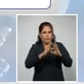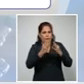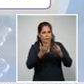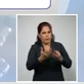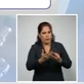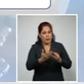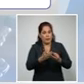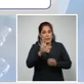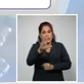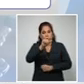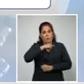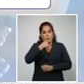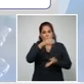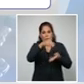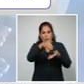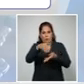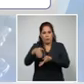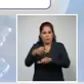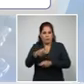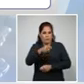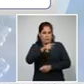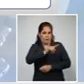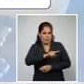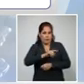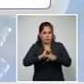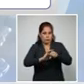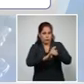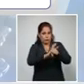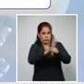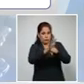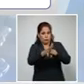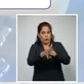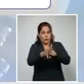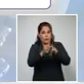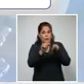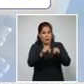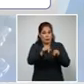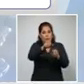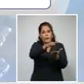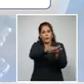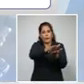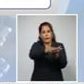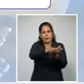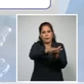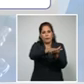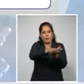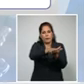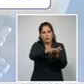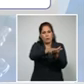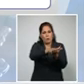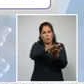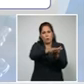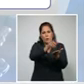5 personas que fallecieron en Cuba con COVID-19 y ya con esta cifra se acumulan